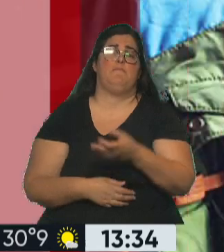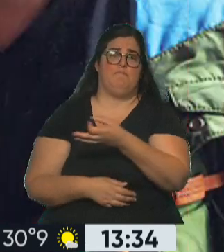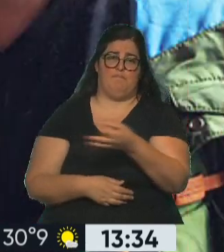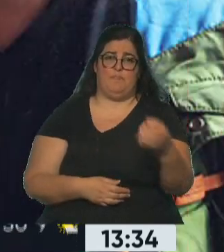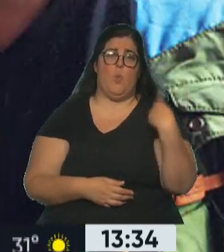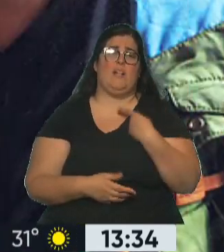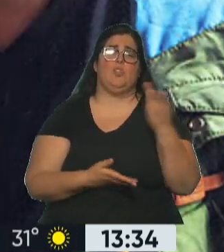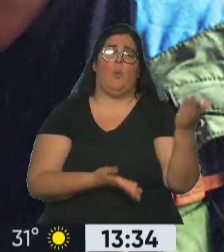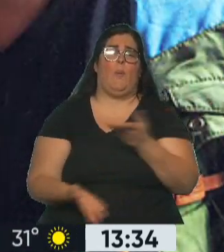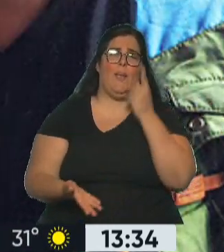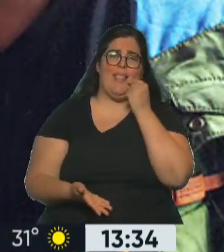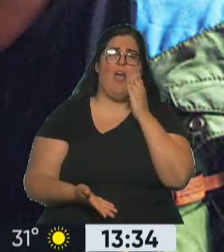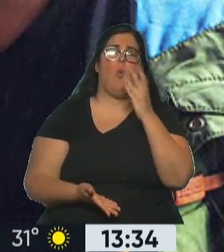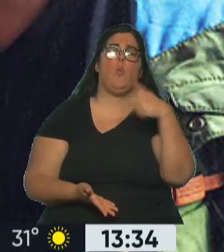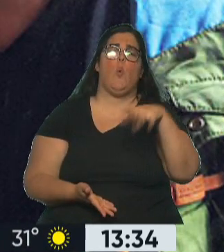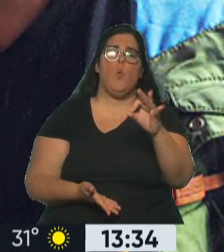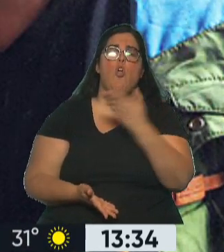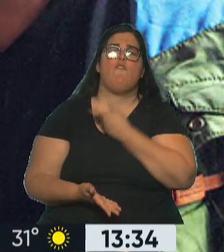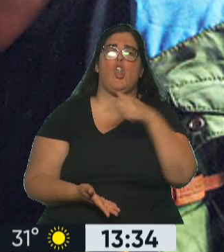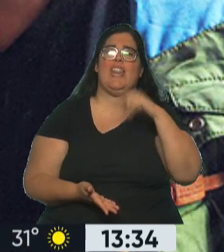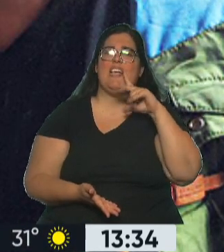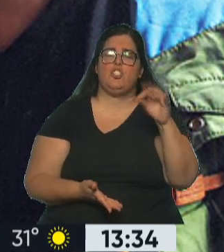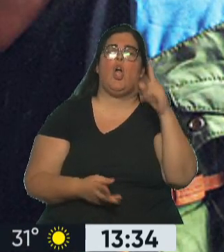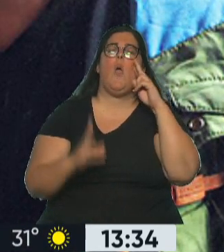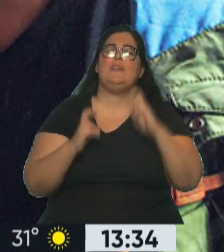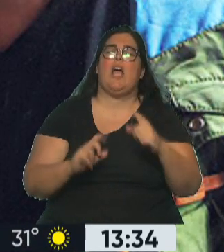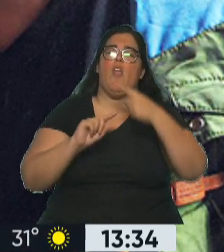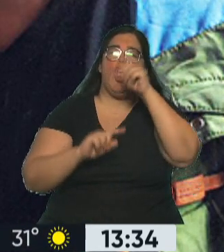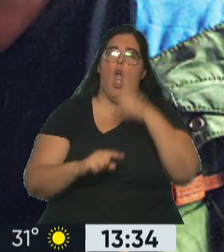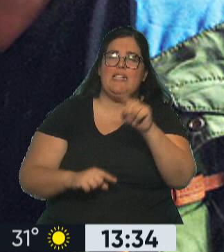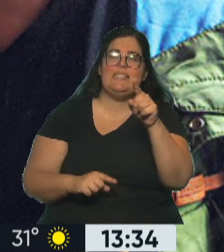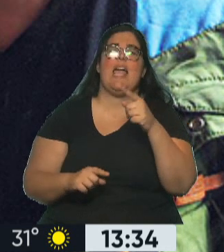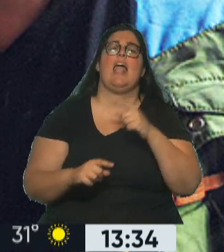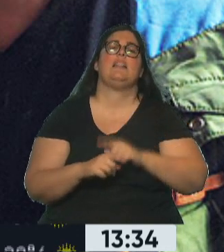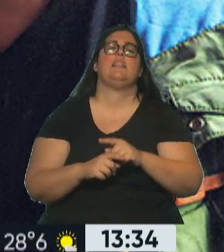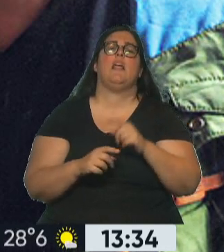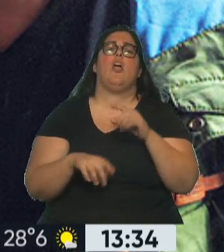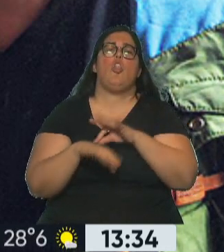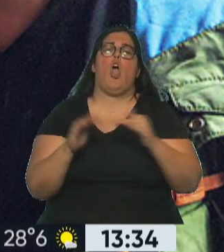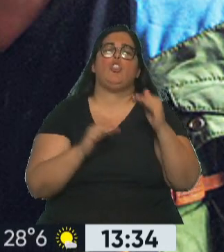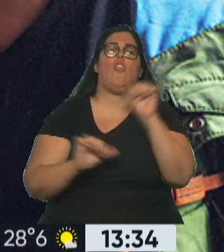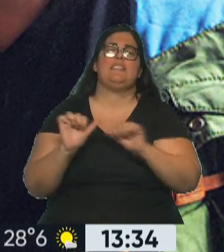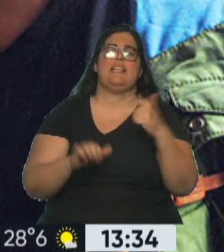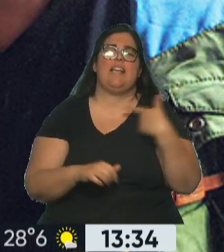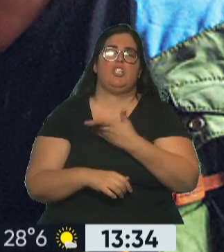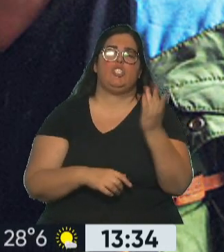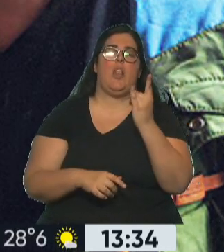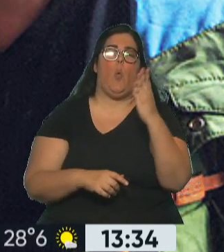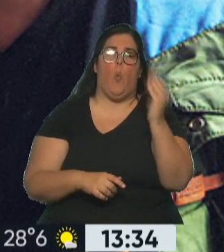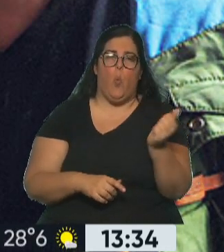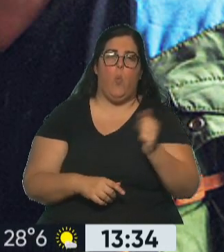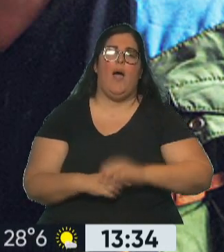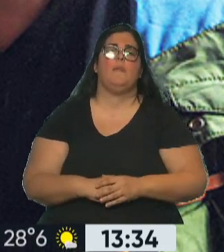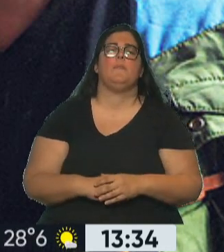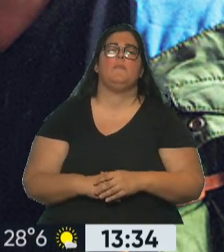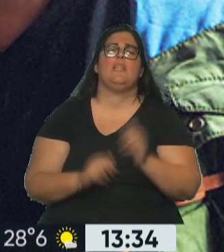Nuestro invitado de hoy es Bruno Fornillo. Él es investigador del CONICET, doctor en Ciencias Sociales por la UBA y en Geopolítica por París, y historiador